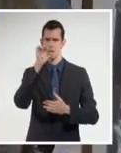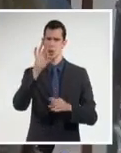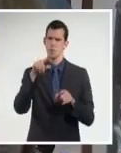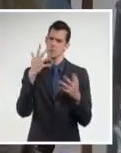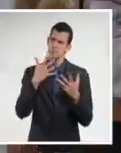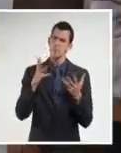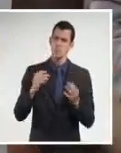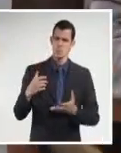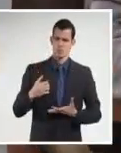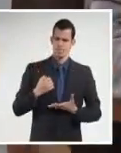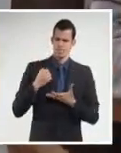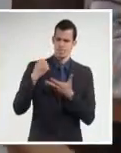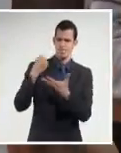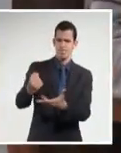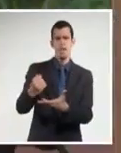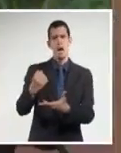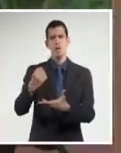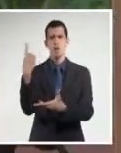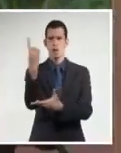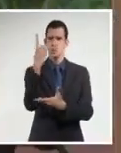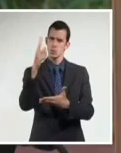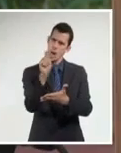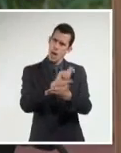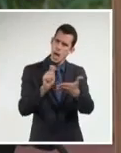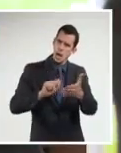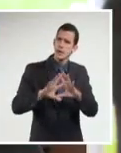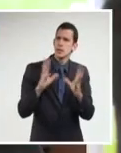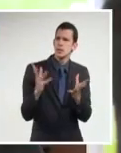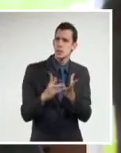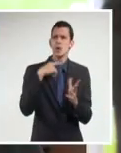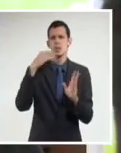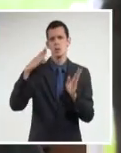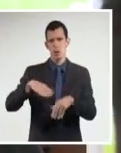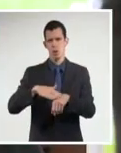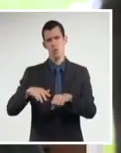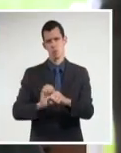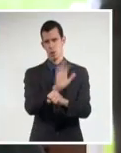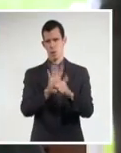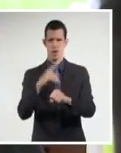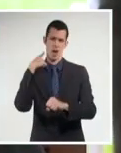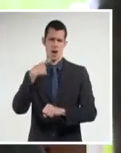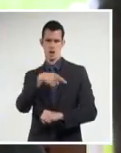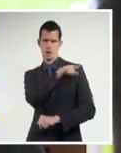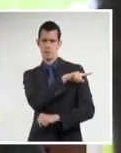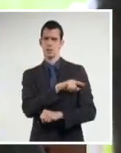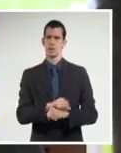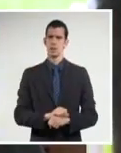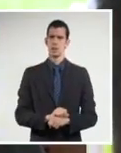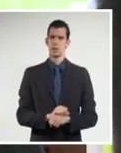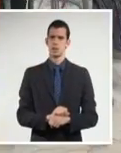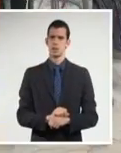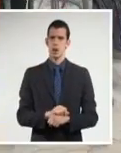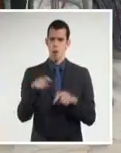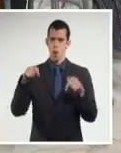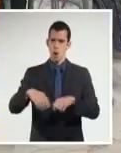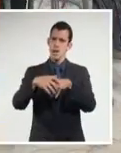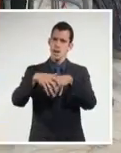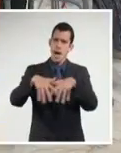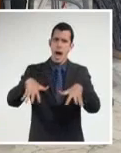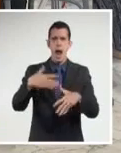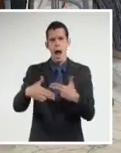sus amigos nancy morejón miguel barnet y antón arrufat resaltaron no sólo sus cualidades intelectuales